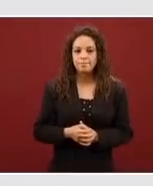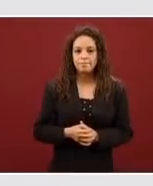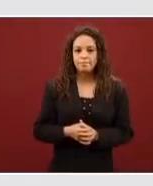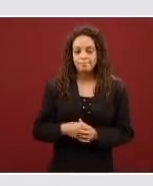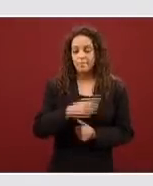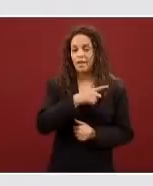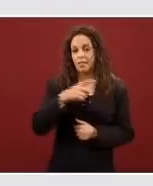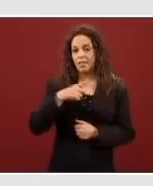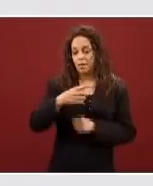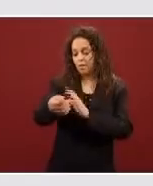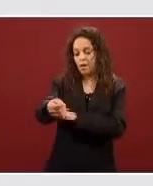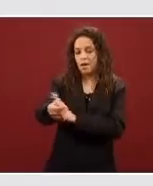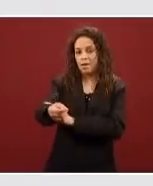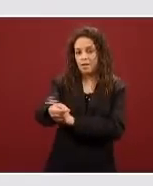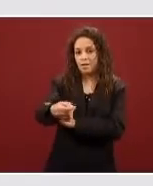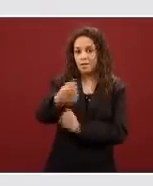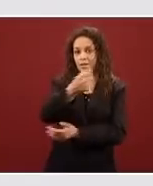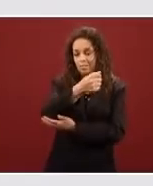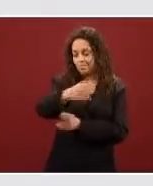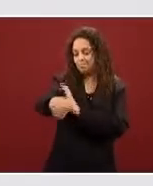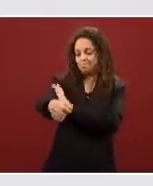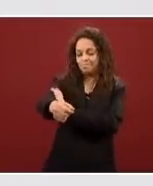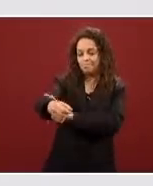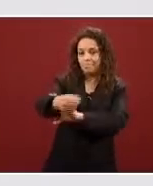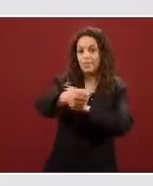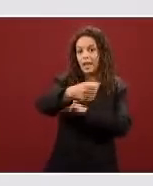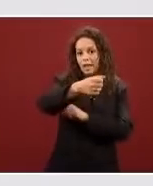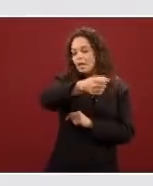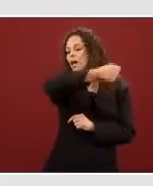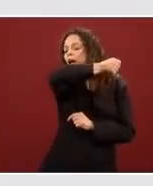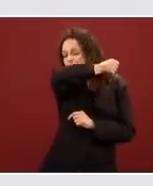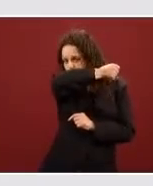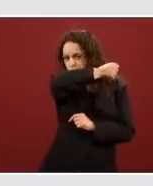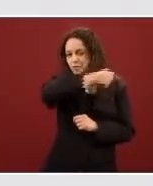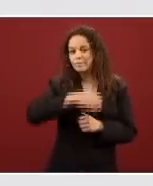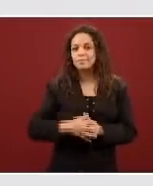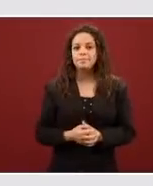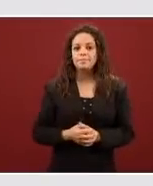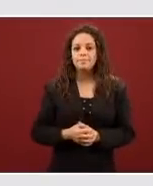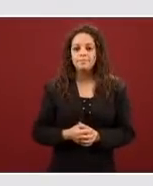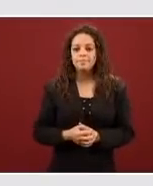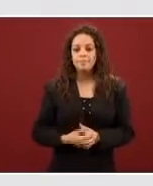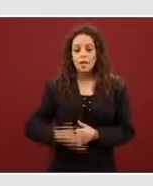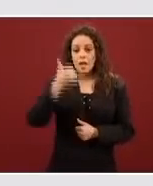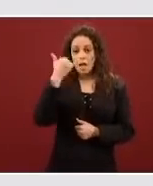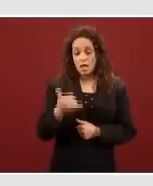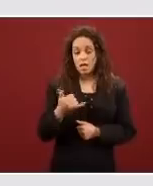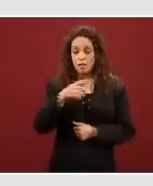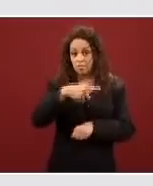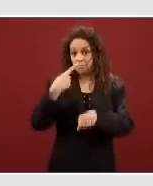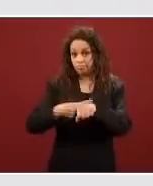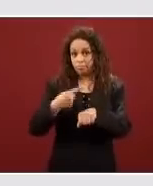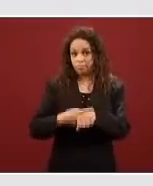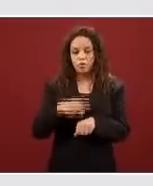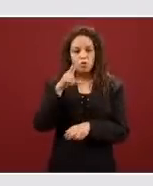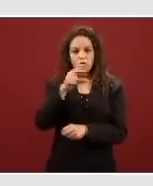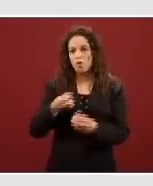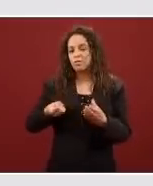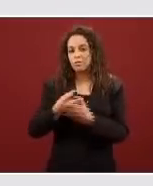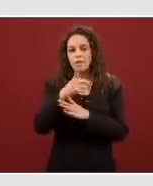ángulo interno del codo, así, exactamente, y la recuperación en casa. Si uno está enfermo, no hay que salir